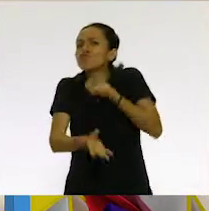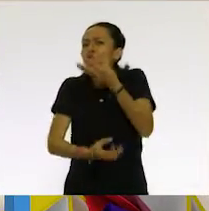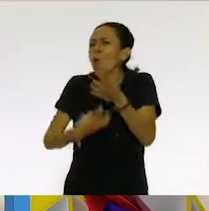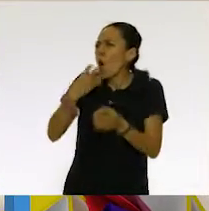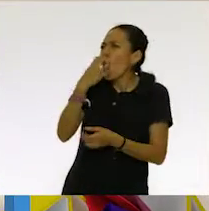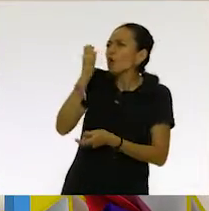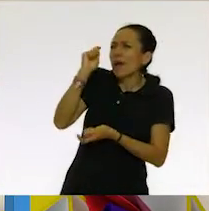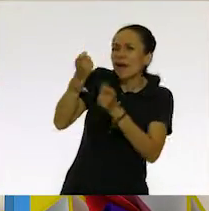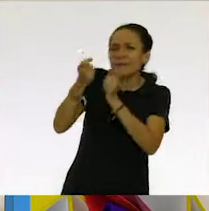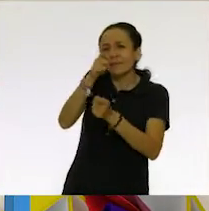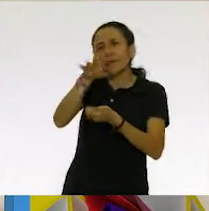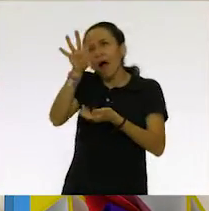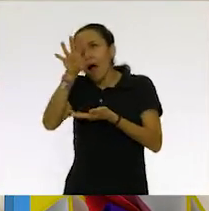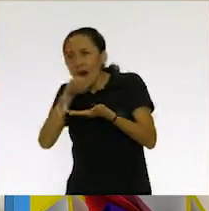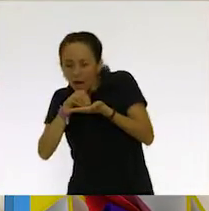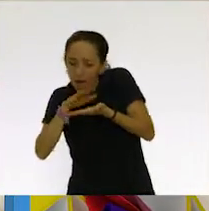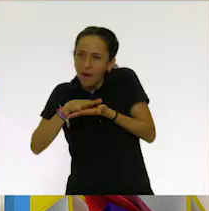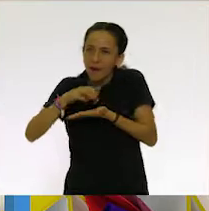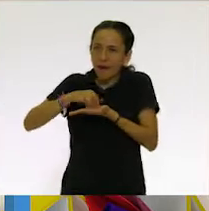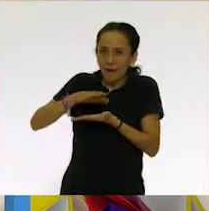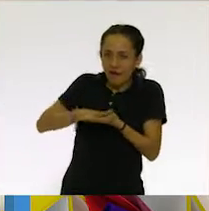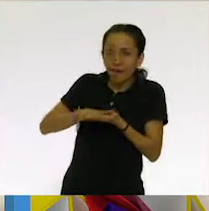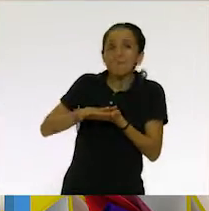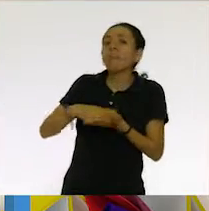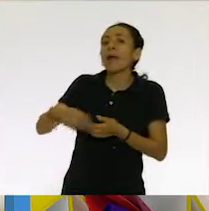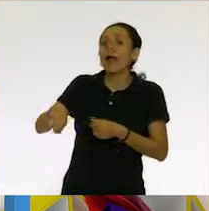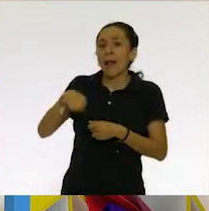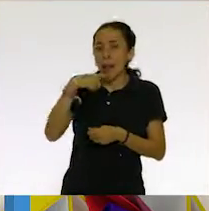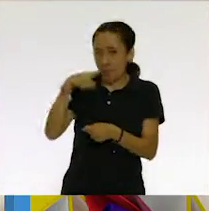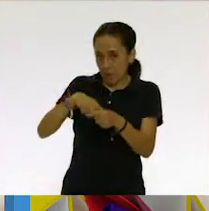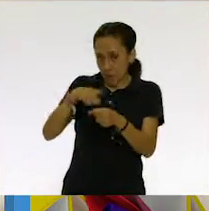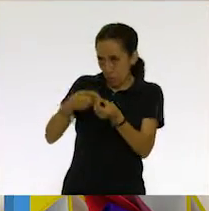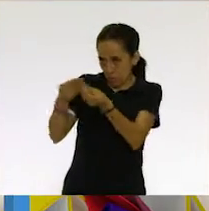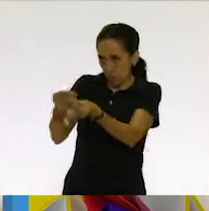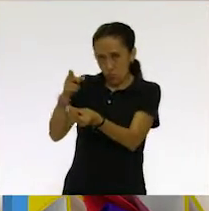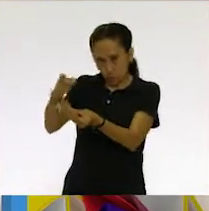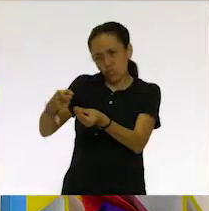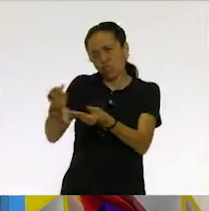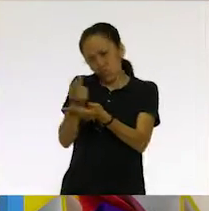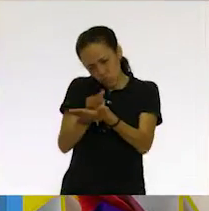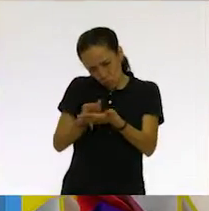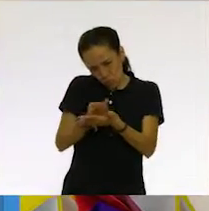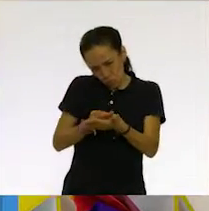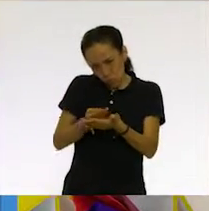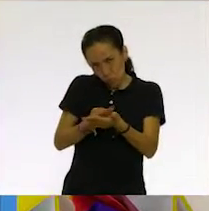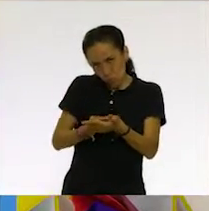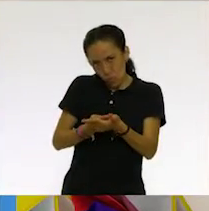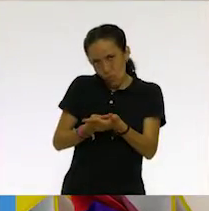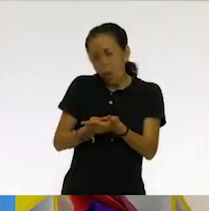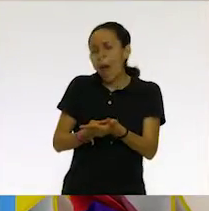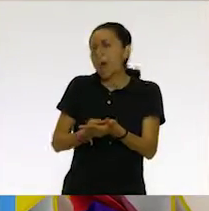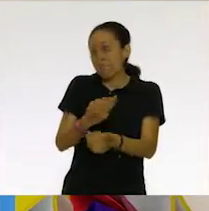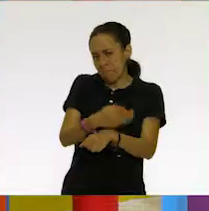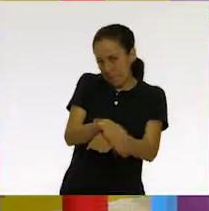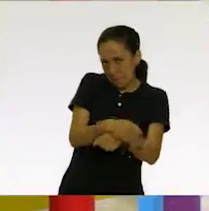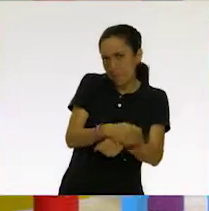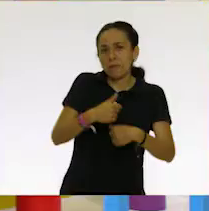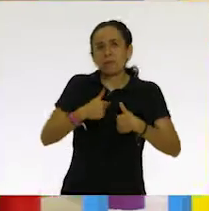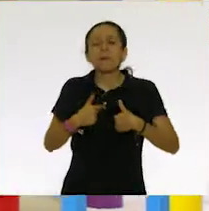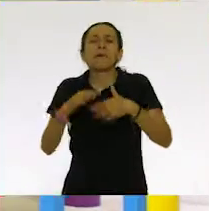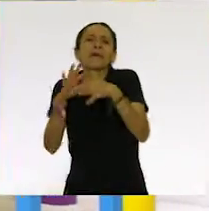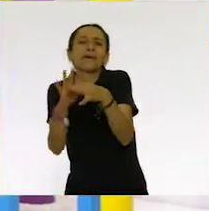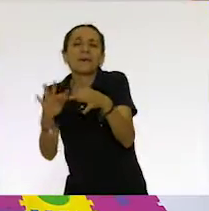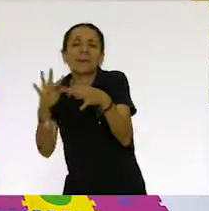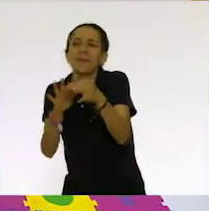colores. De acuerdo. Y mientras tú vas dibujando el oso aquí, ¿sí? Yo les voy a ir contando sobre los datos que voy encontrando. ¿Qué te parece? Me parece muy